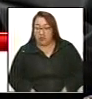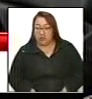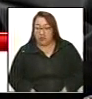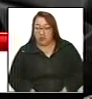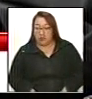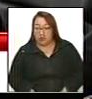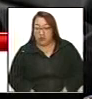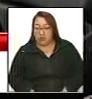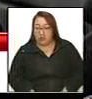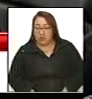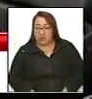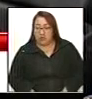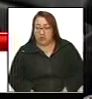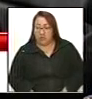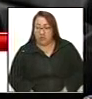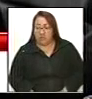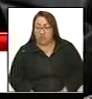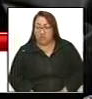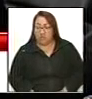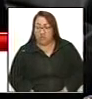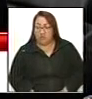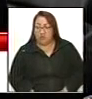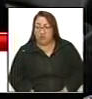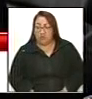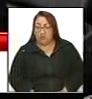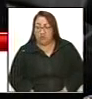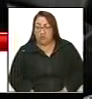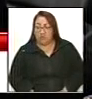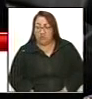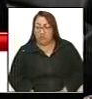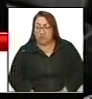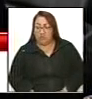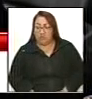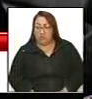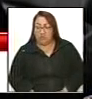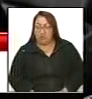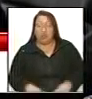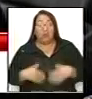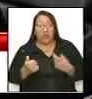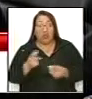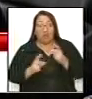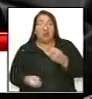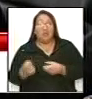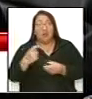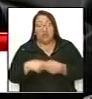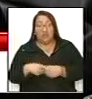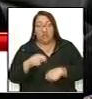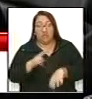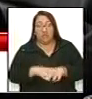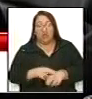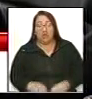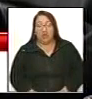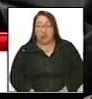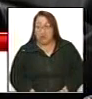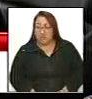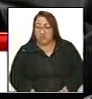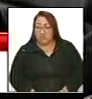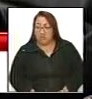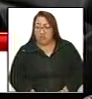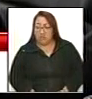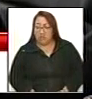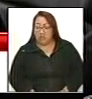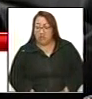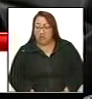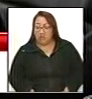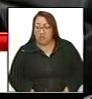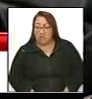escenario, debería permitirse al titular del derecho involucrado que al menos participe en esa denuncia que se